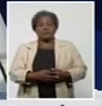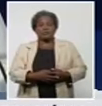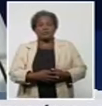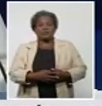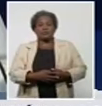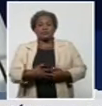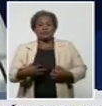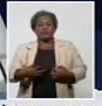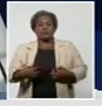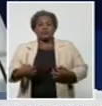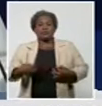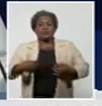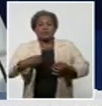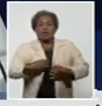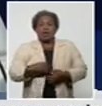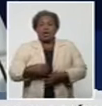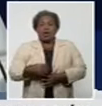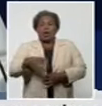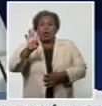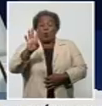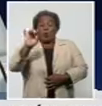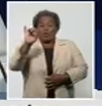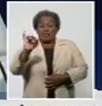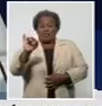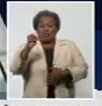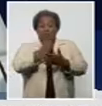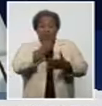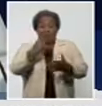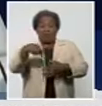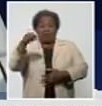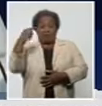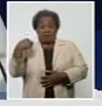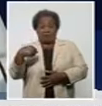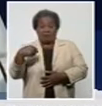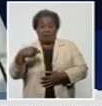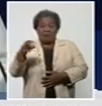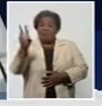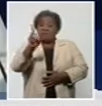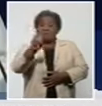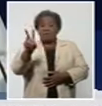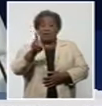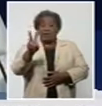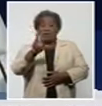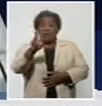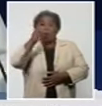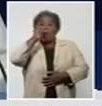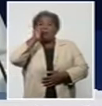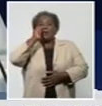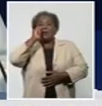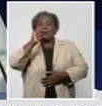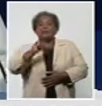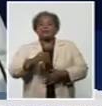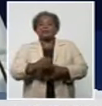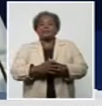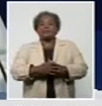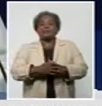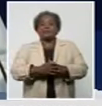De los 46 casos confirmados en el día de ayer, 22 del sexo masculino y ya